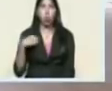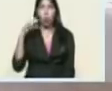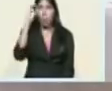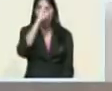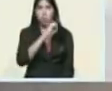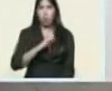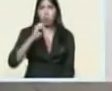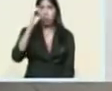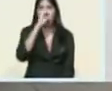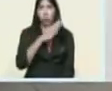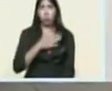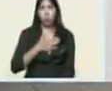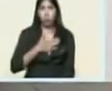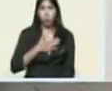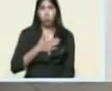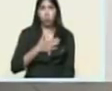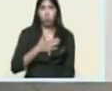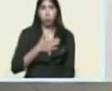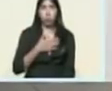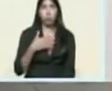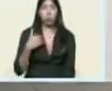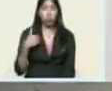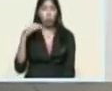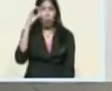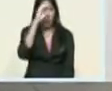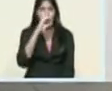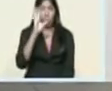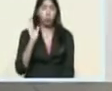haciendo. Un aporte que le hago al análisis político